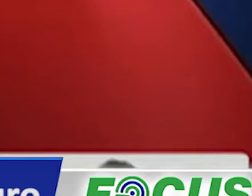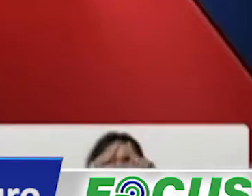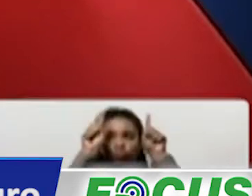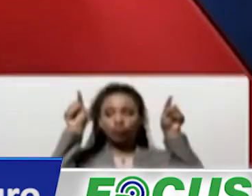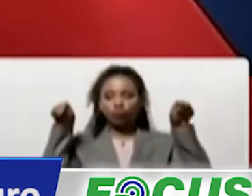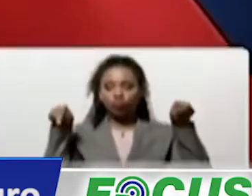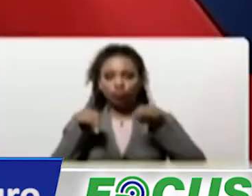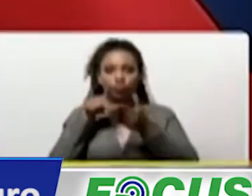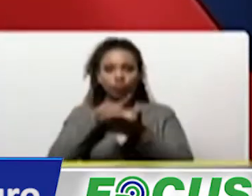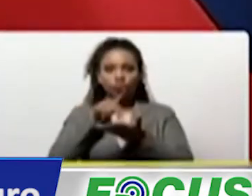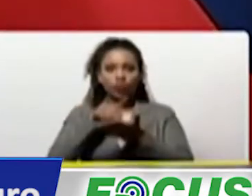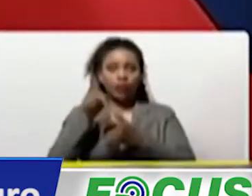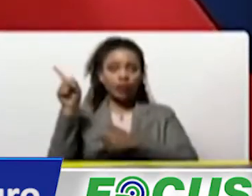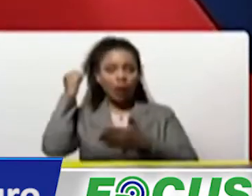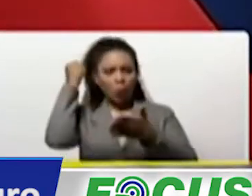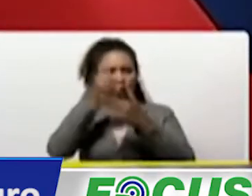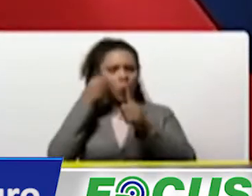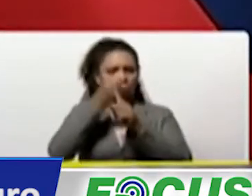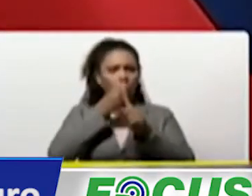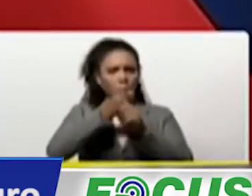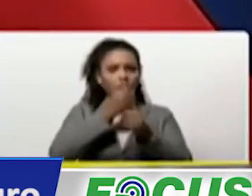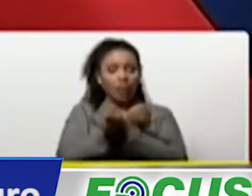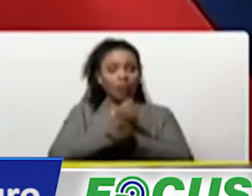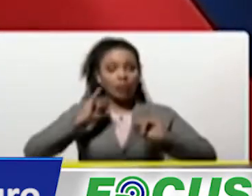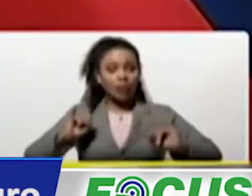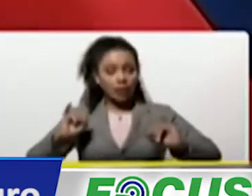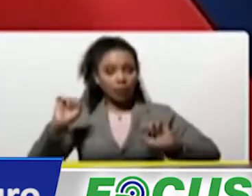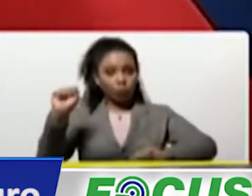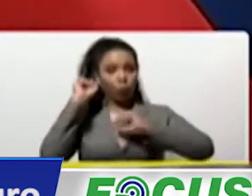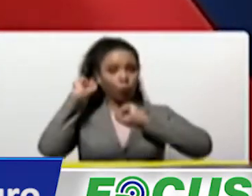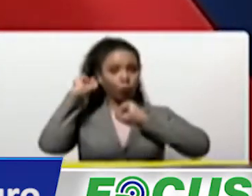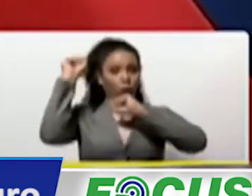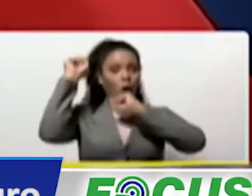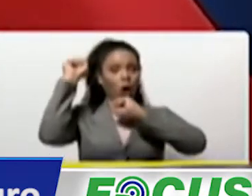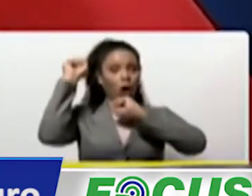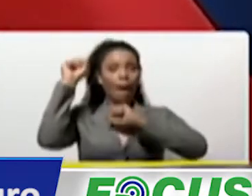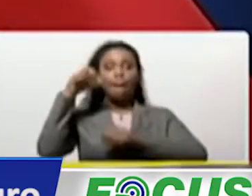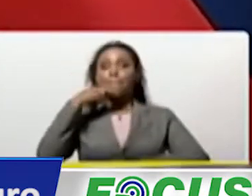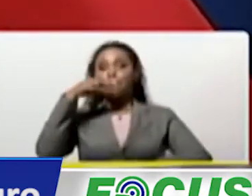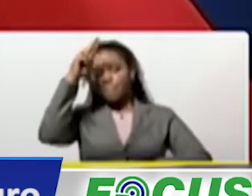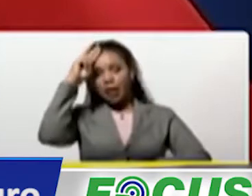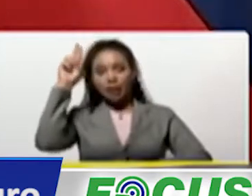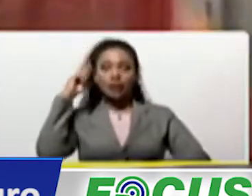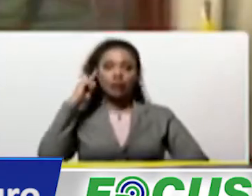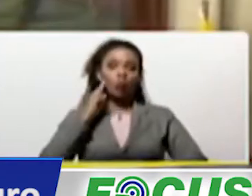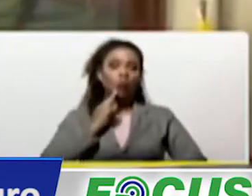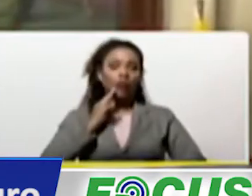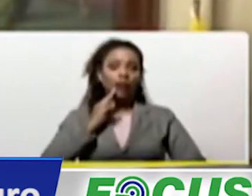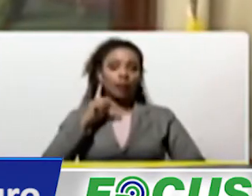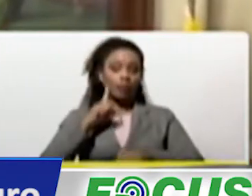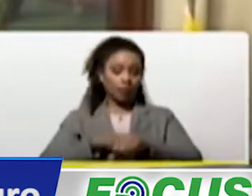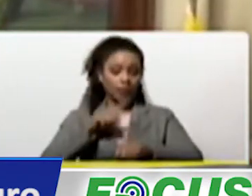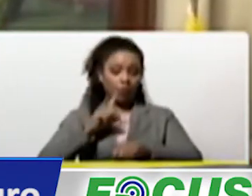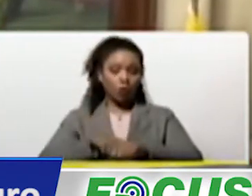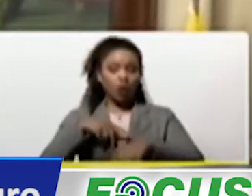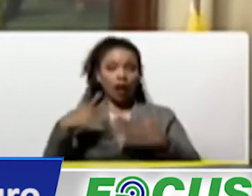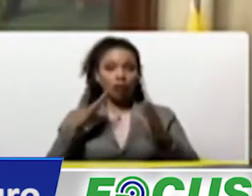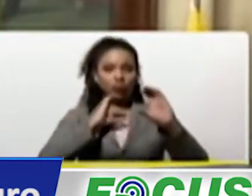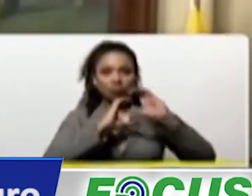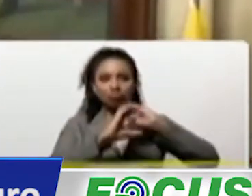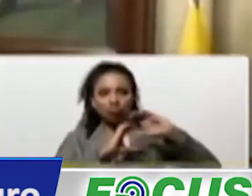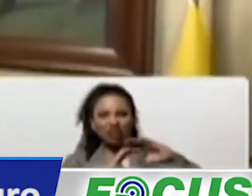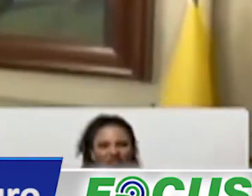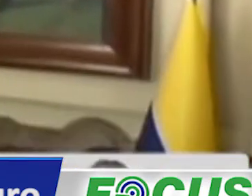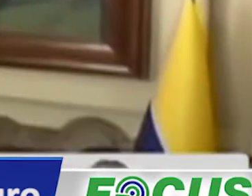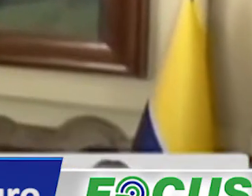acá presentes de esa lucha independentista heroica del padre Simón Bolívar, al tiempo que conversan